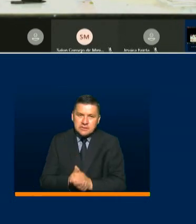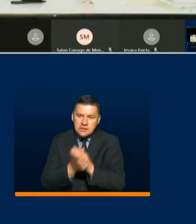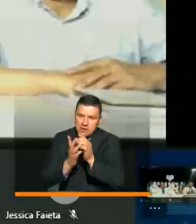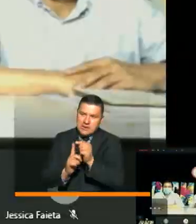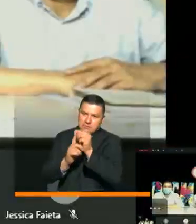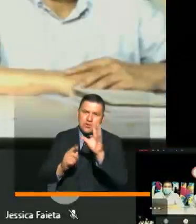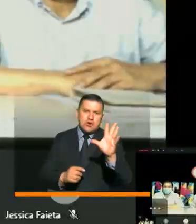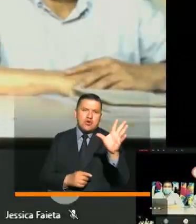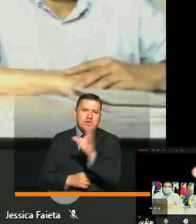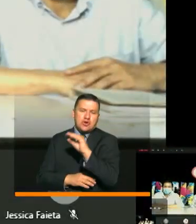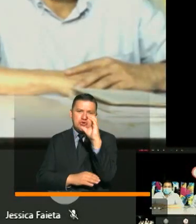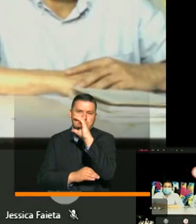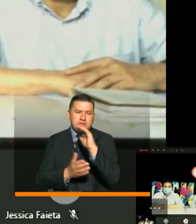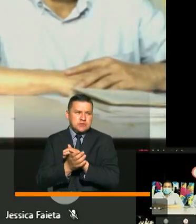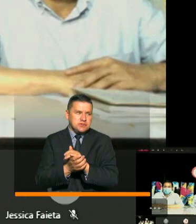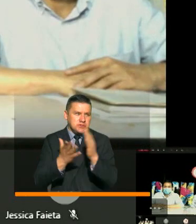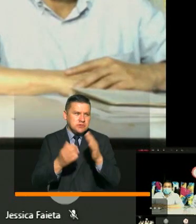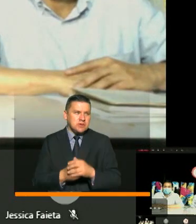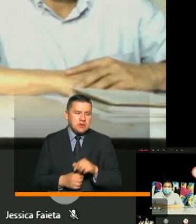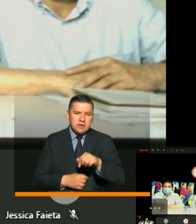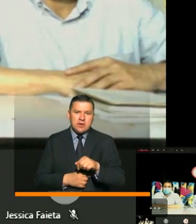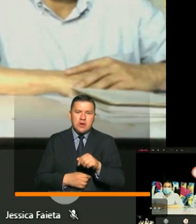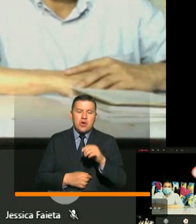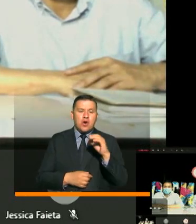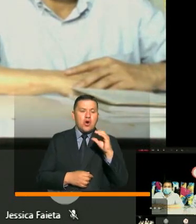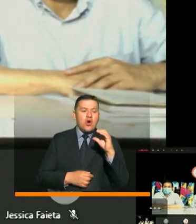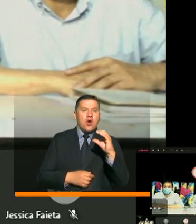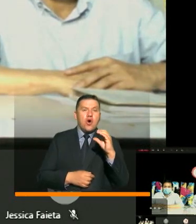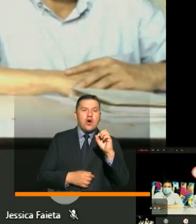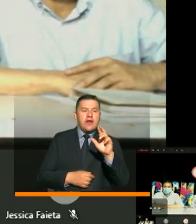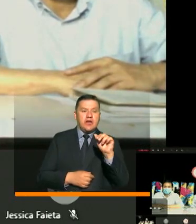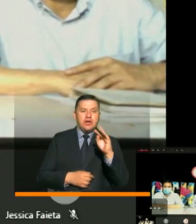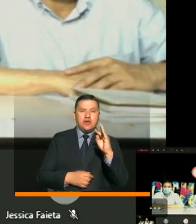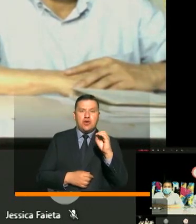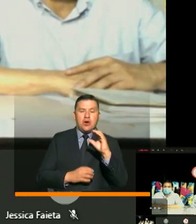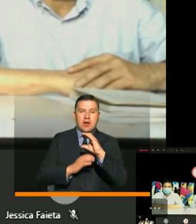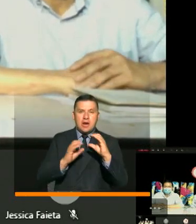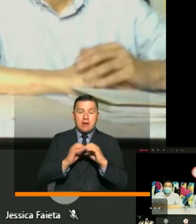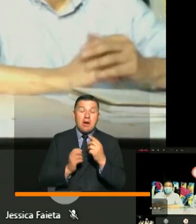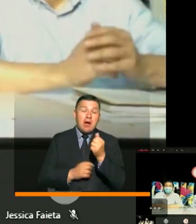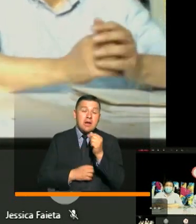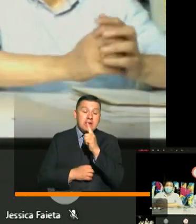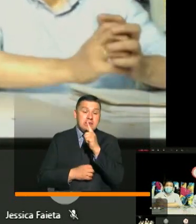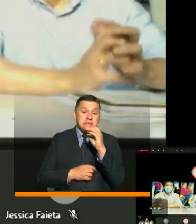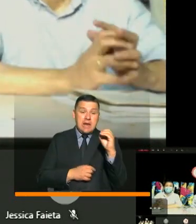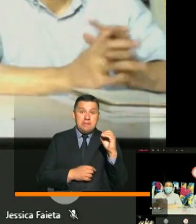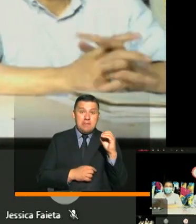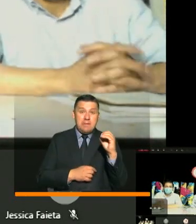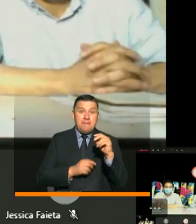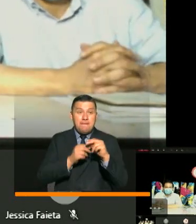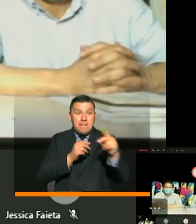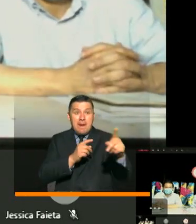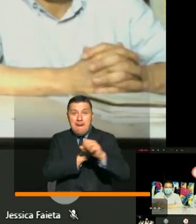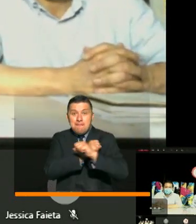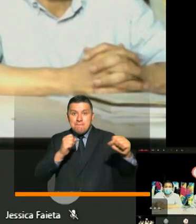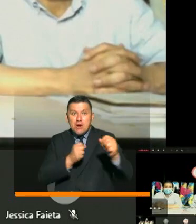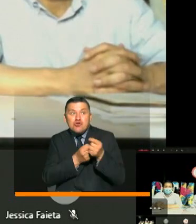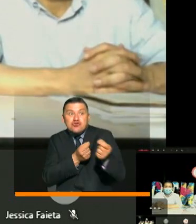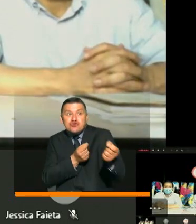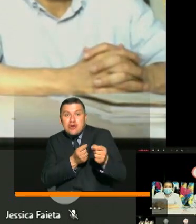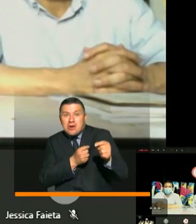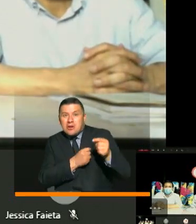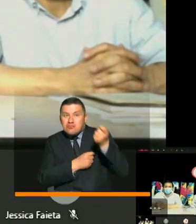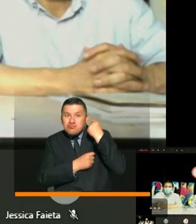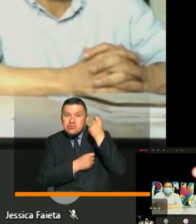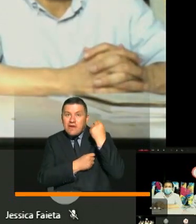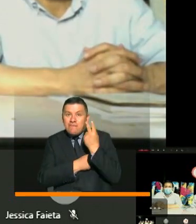especial para todos los colombianos desde Corinto, Cauca. Presidente, estamos a 100 metros de donde fue el atentado terrorista